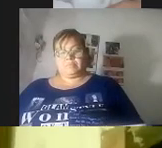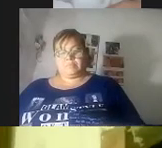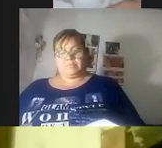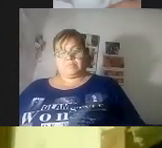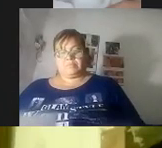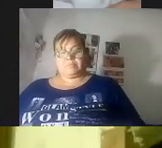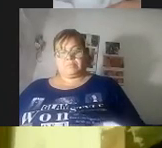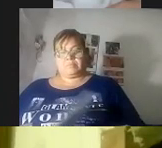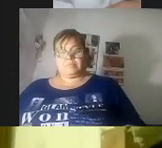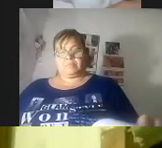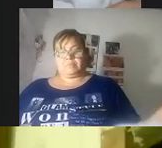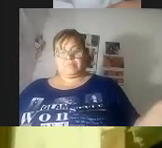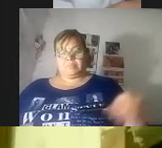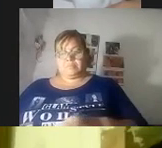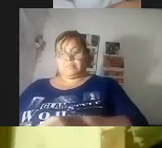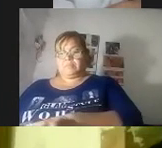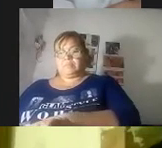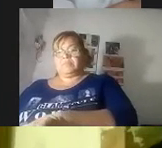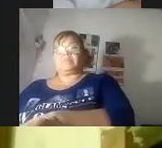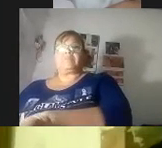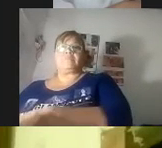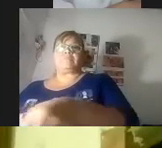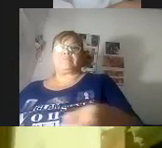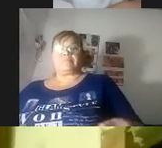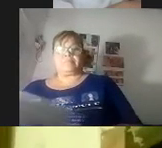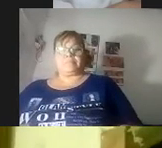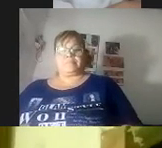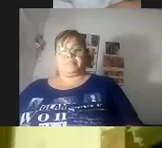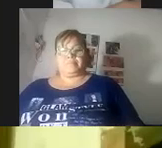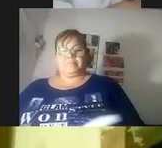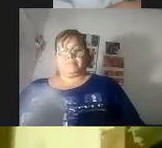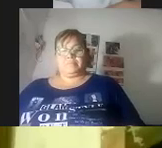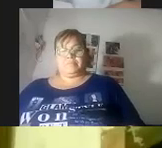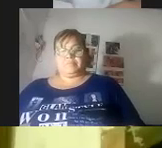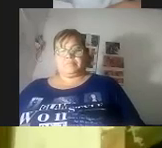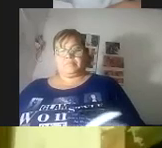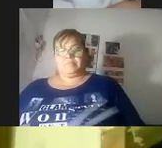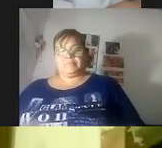En el caso del hombre, la próstata, se apoya en la pelvis.